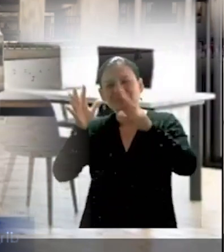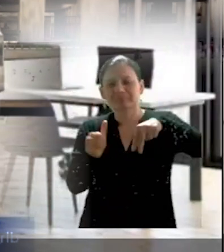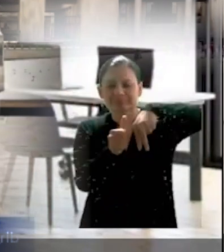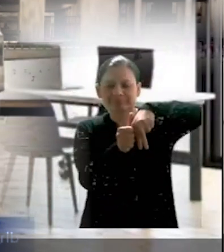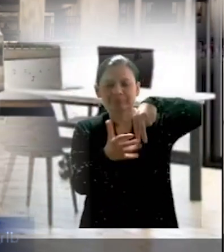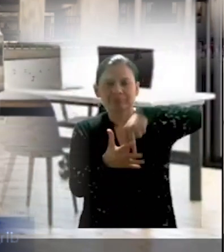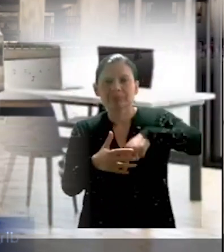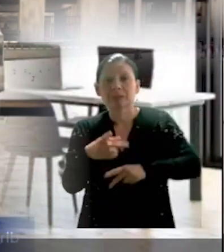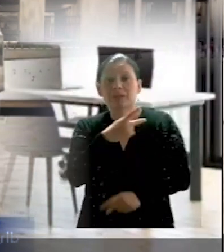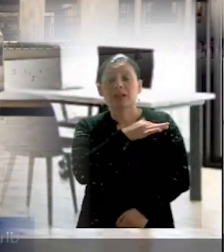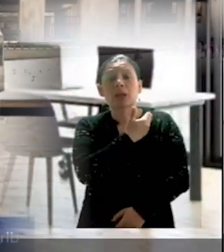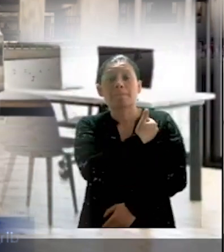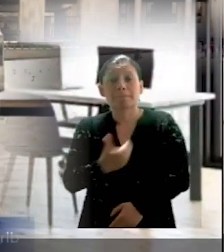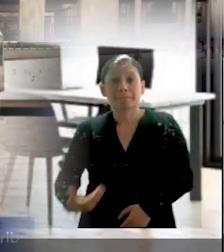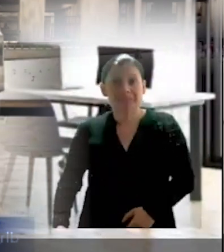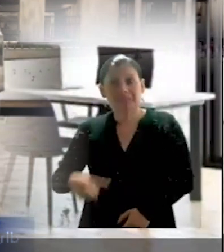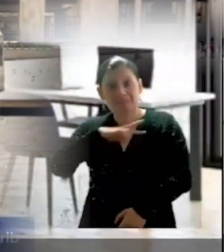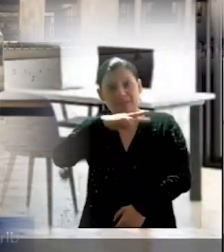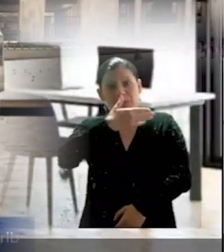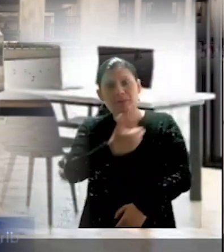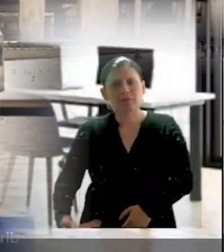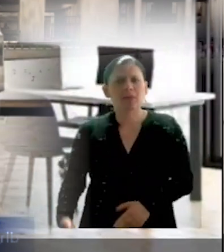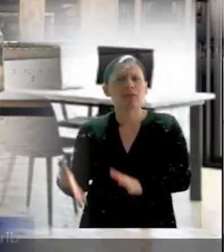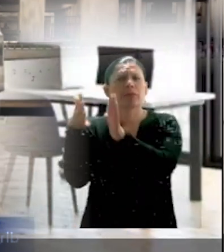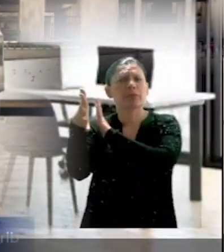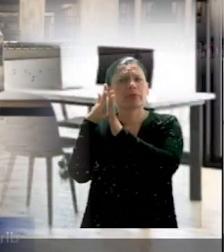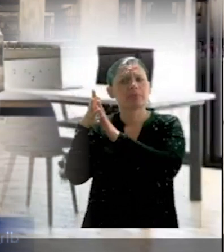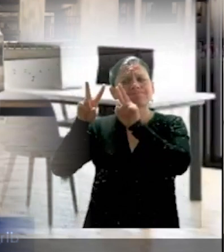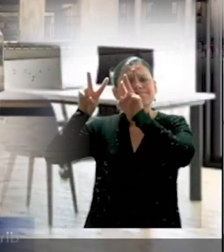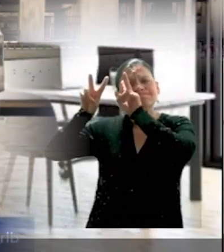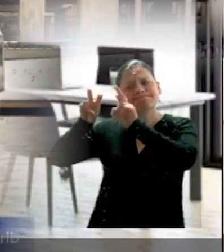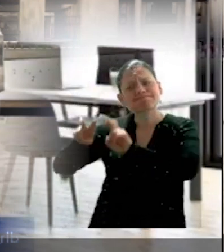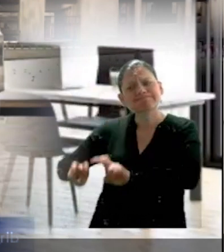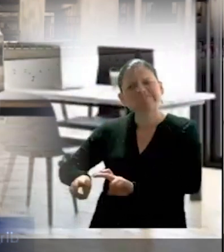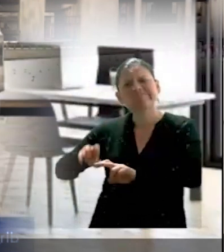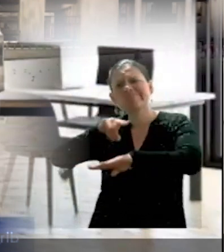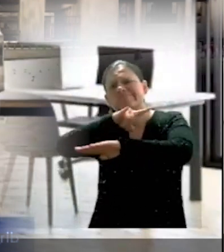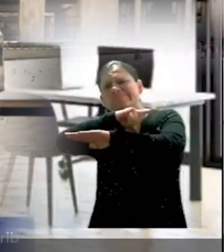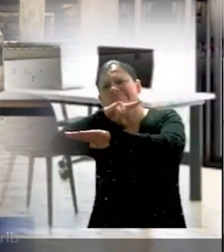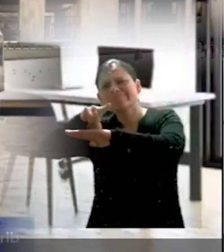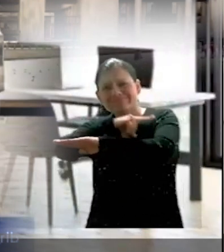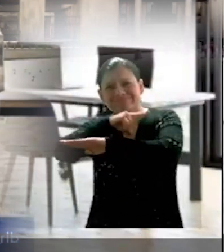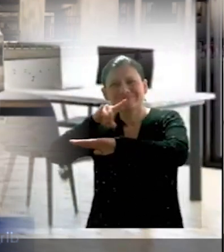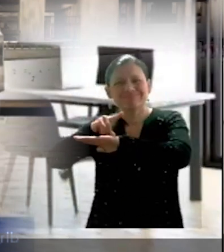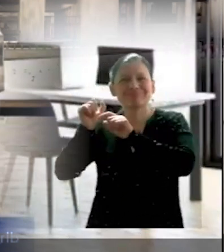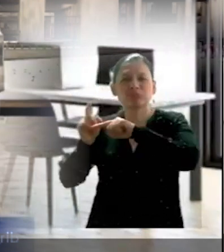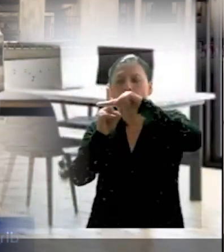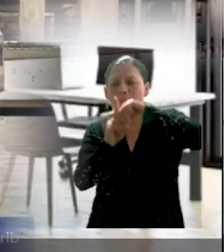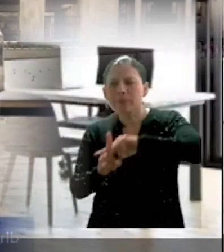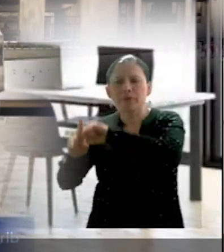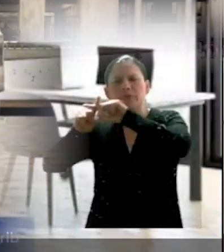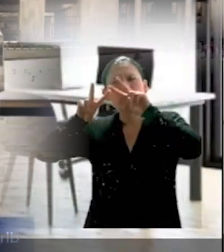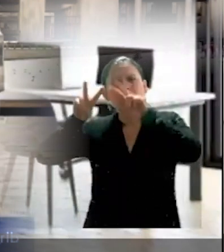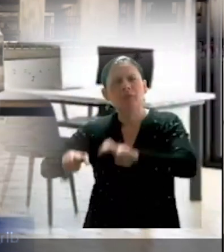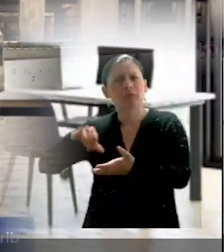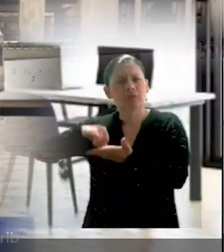Constitucional mencionaba que en un trabajo de investigación y de seguimiento que habían adelantado con la Procuraduría, se había advertido que también había